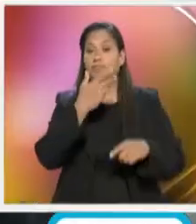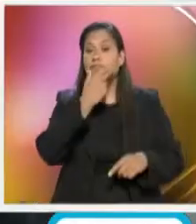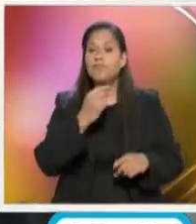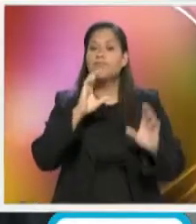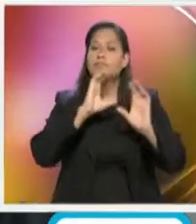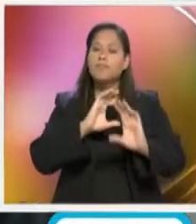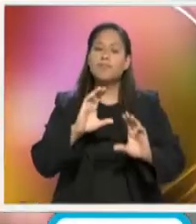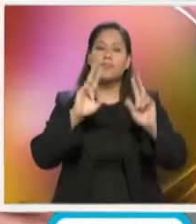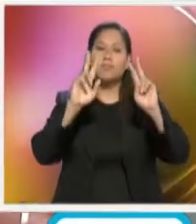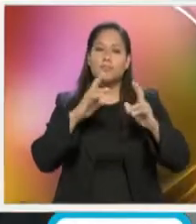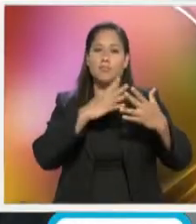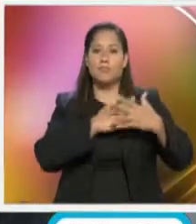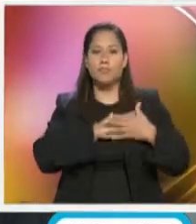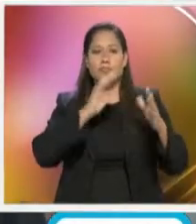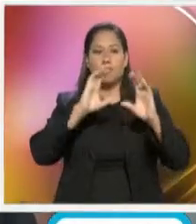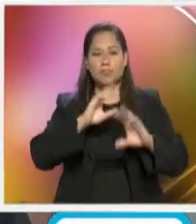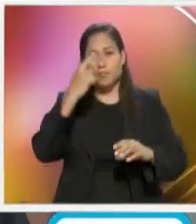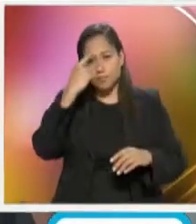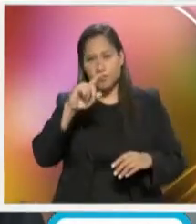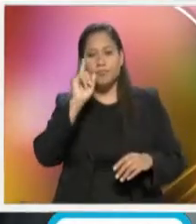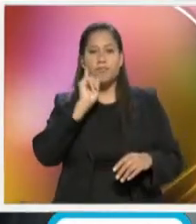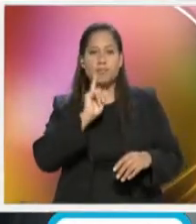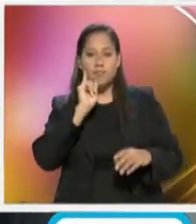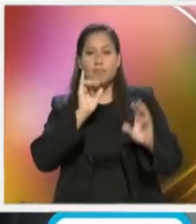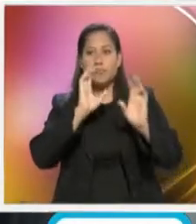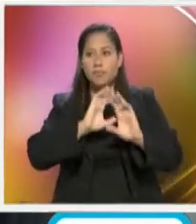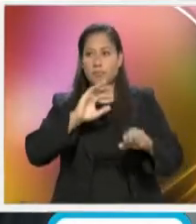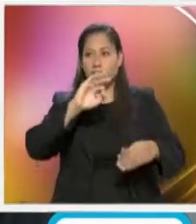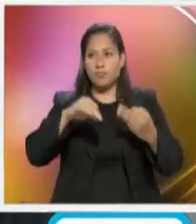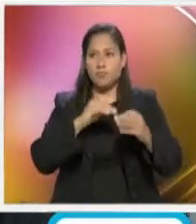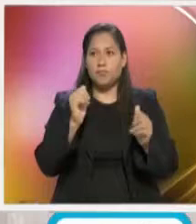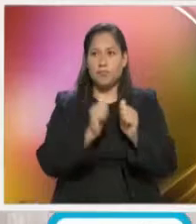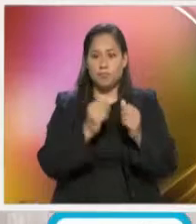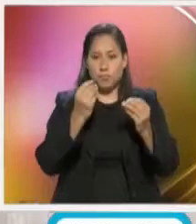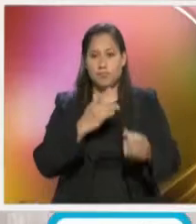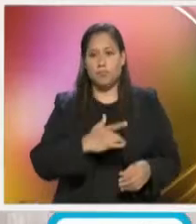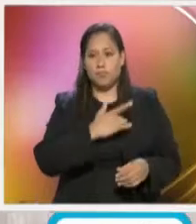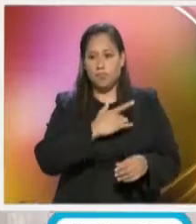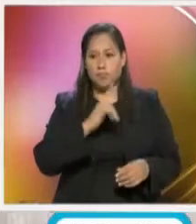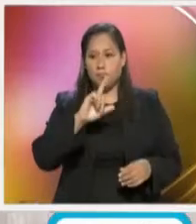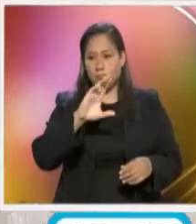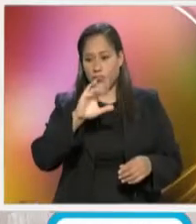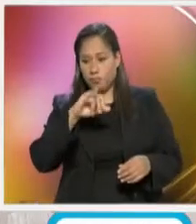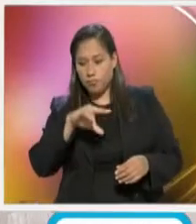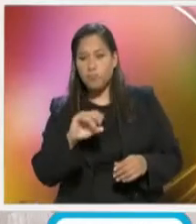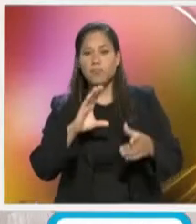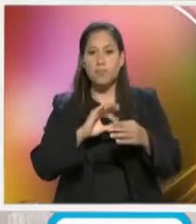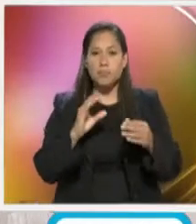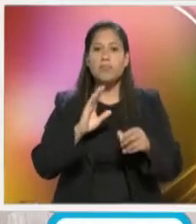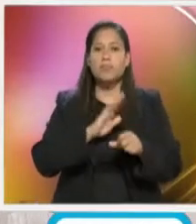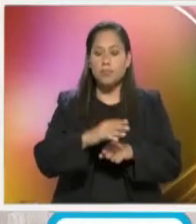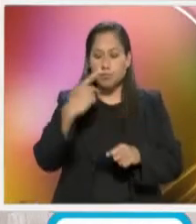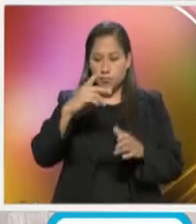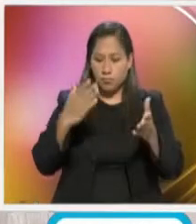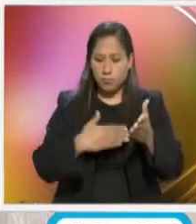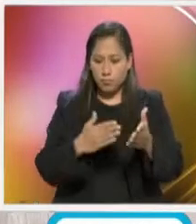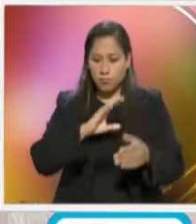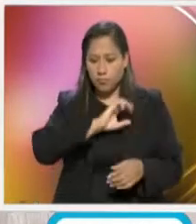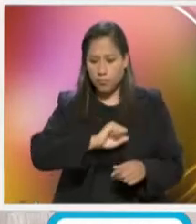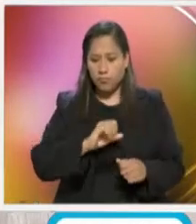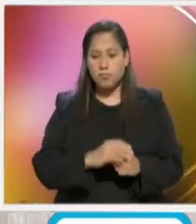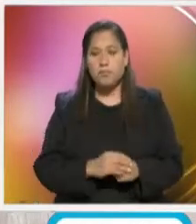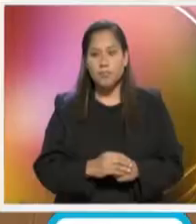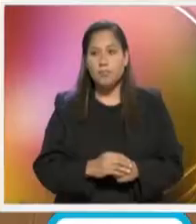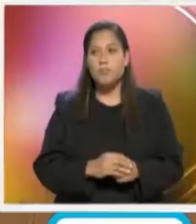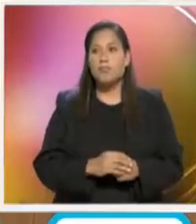que le cantaba al amor, que le cantaba a las mujeres, que le cantaba a todos con mucho sentimiento, Luciano Pavarotti. Cuéntanos cuál era su receta favorita. Cañón este señor. Pues